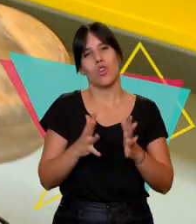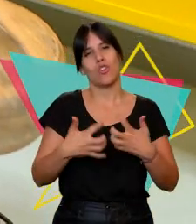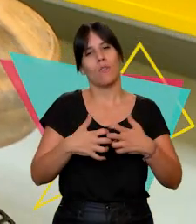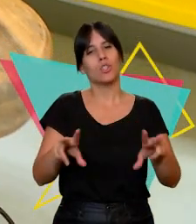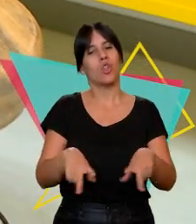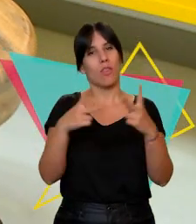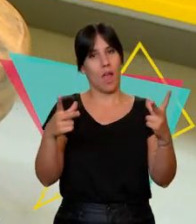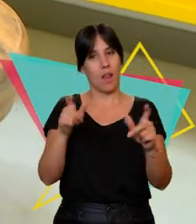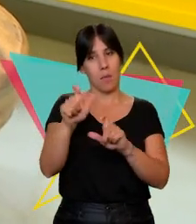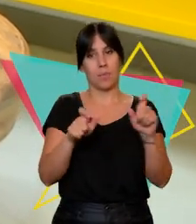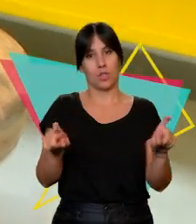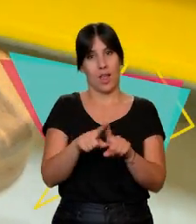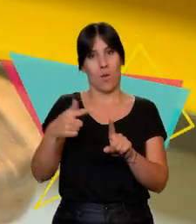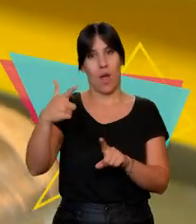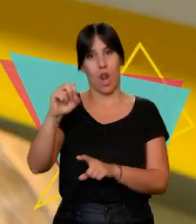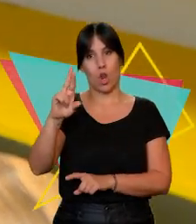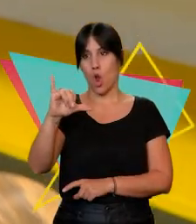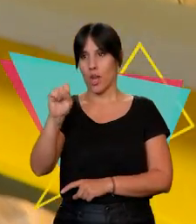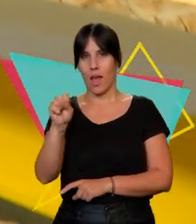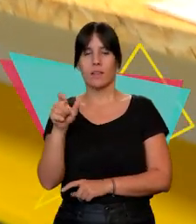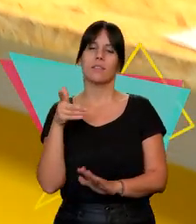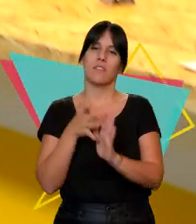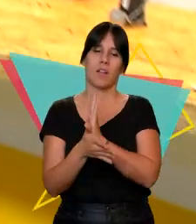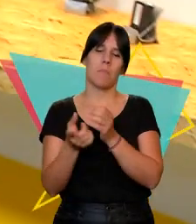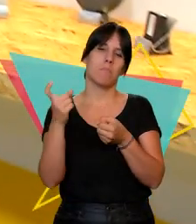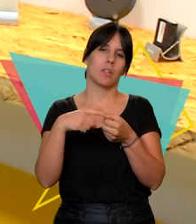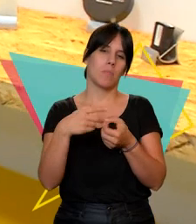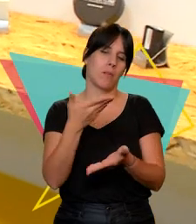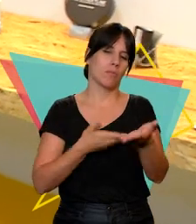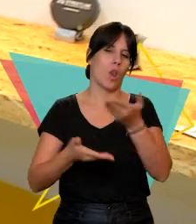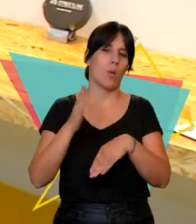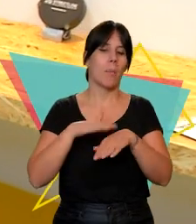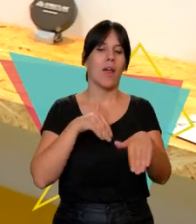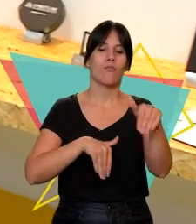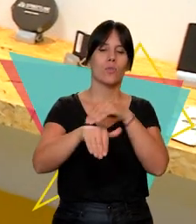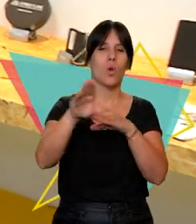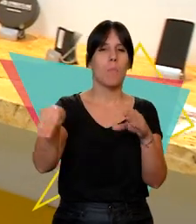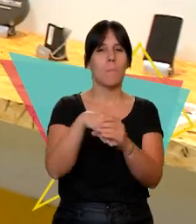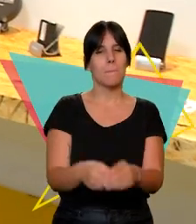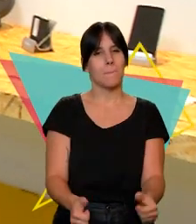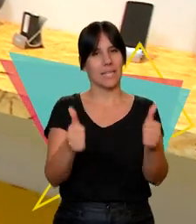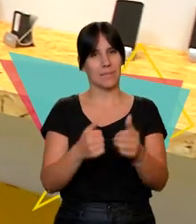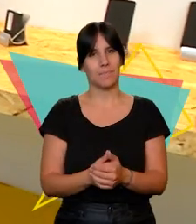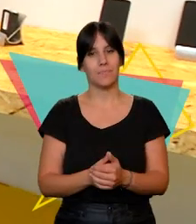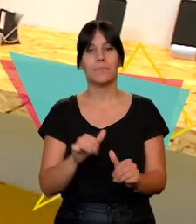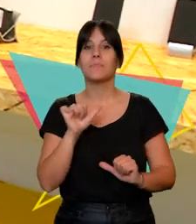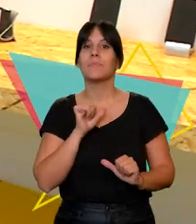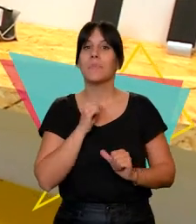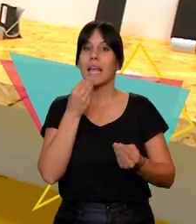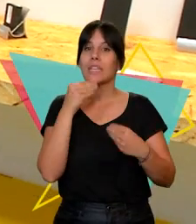social, donde personas como Gloria están aportando su granito de arena para diseñar un futuro más inclusivo. Os